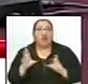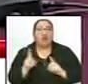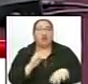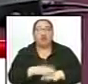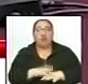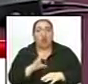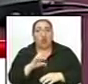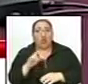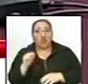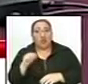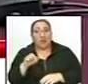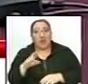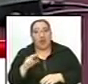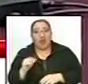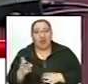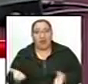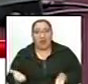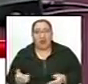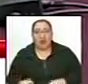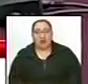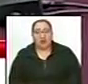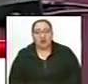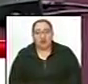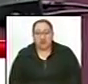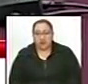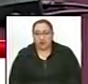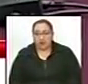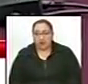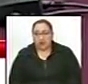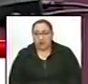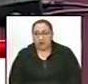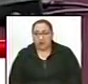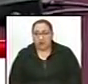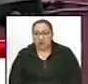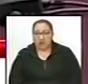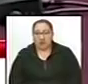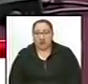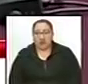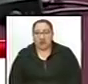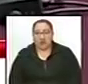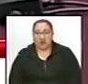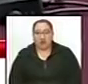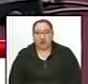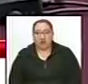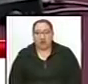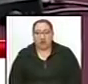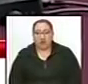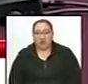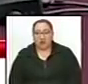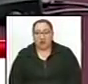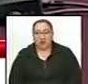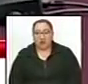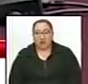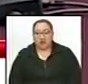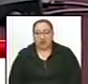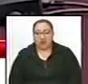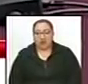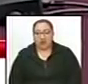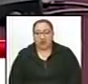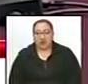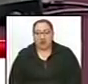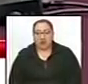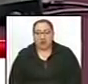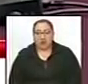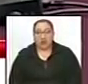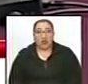sobre una cuestión previa. Entonces, se ha planteado una cuestión previa, someta a la Presidenta a votación y luego que